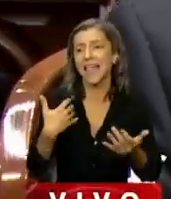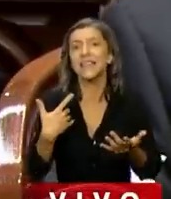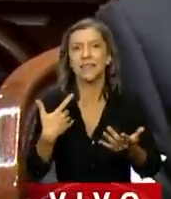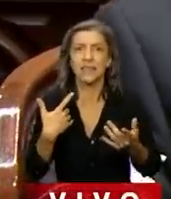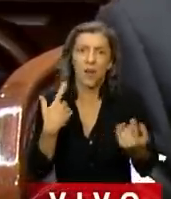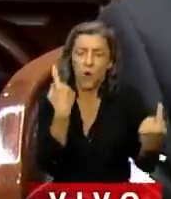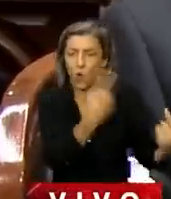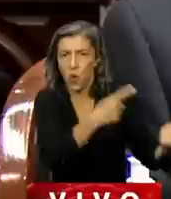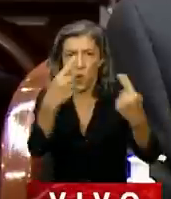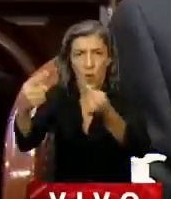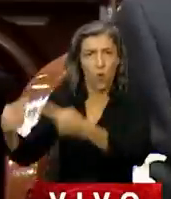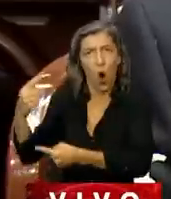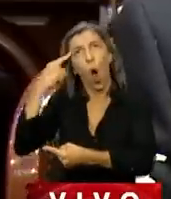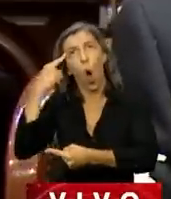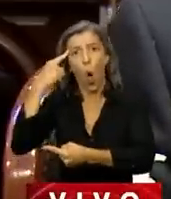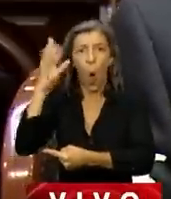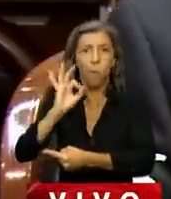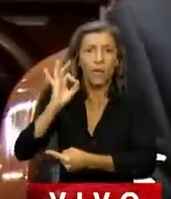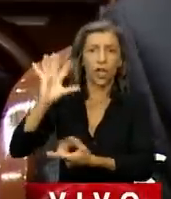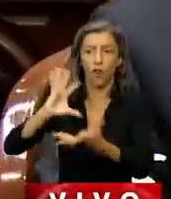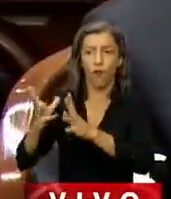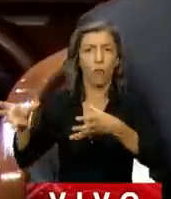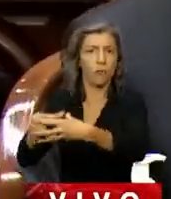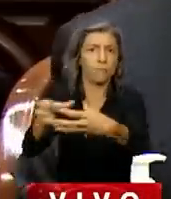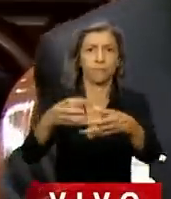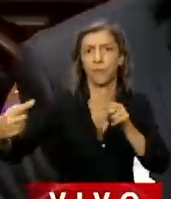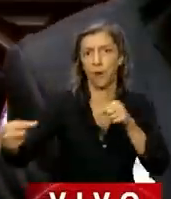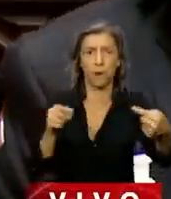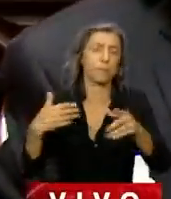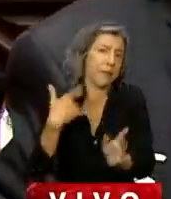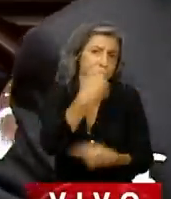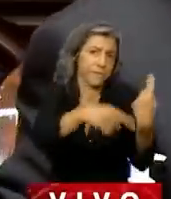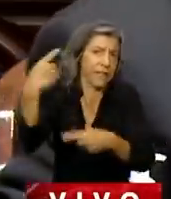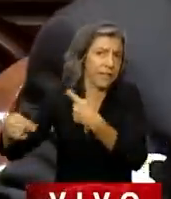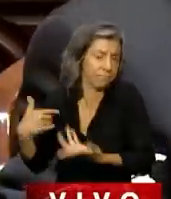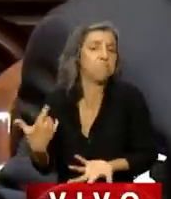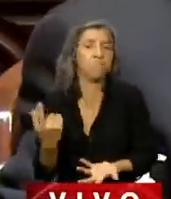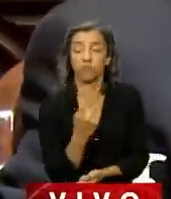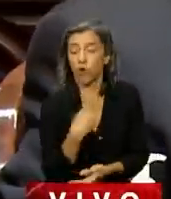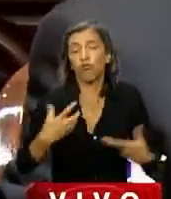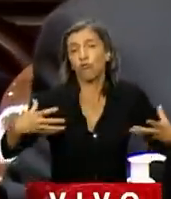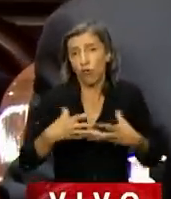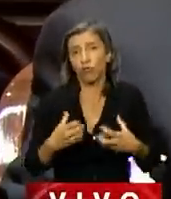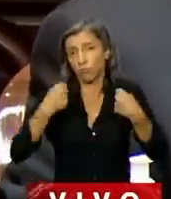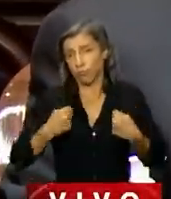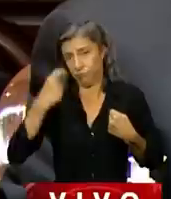negociación y tolerancia, desde nuestras convicciones, defendiendo nuestros